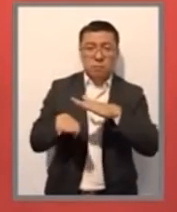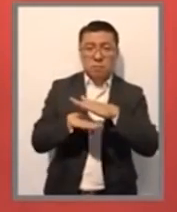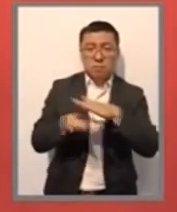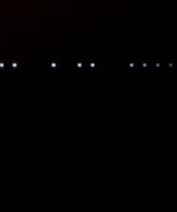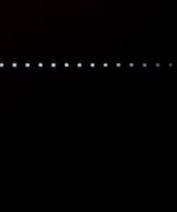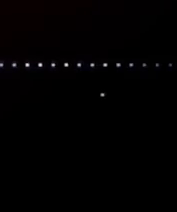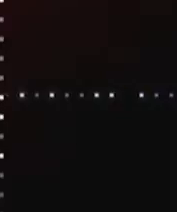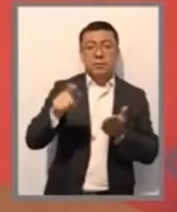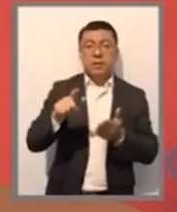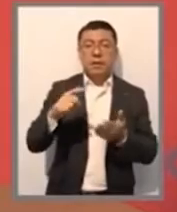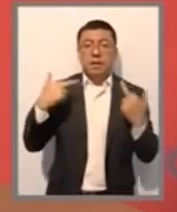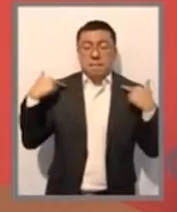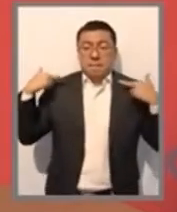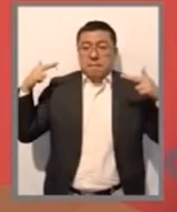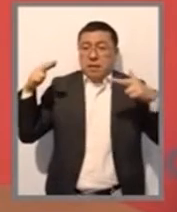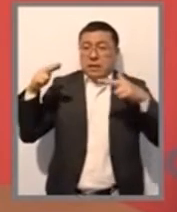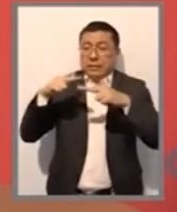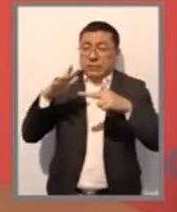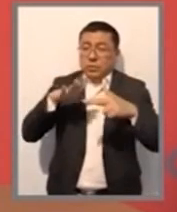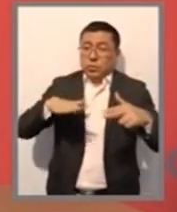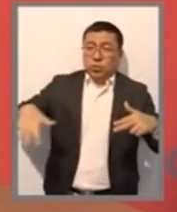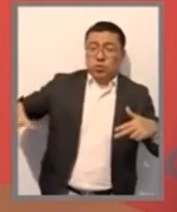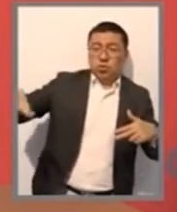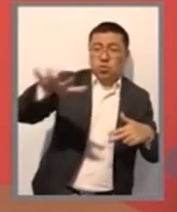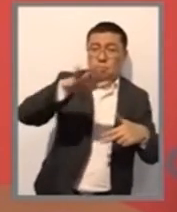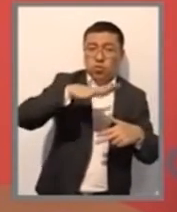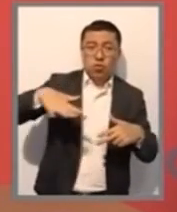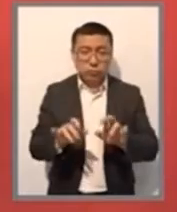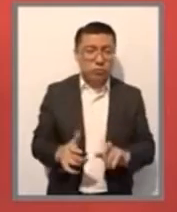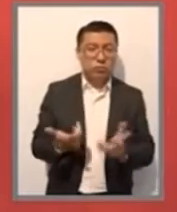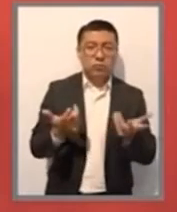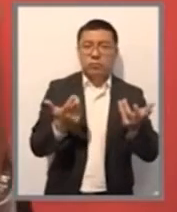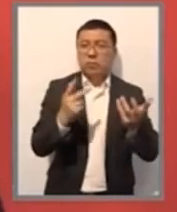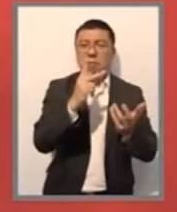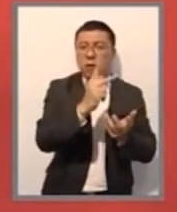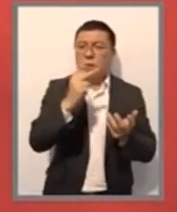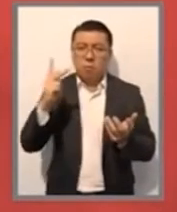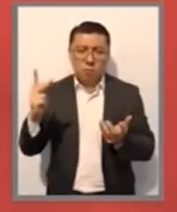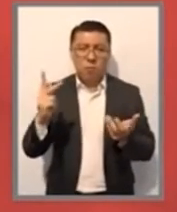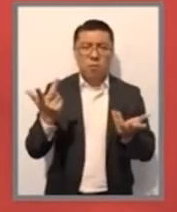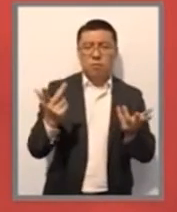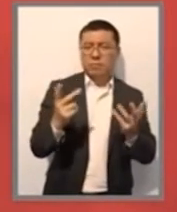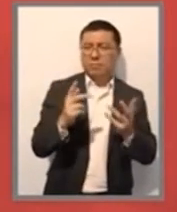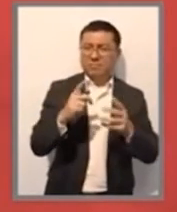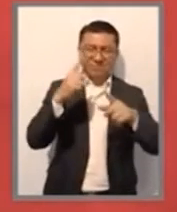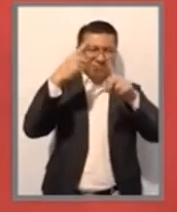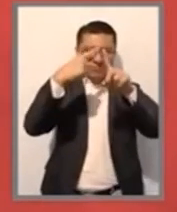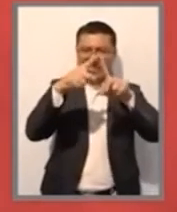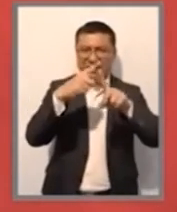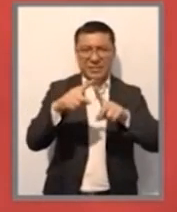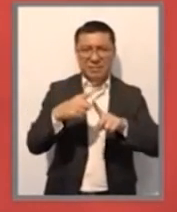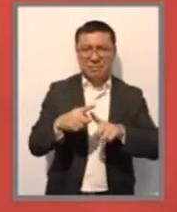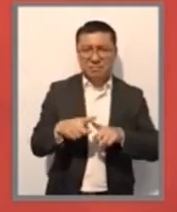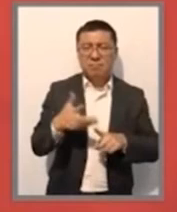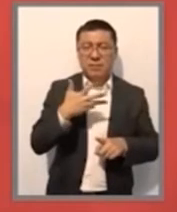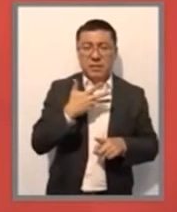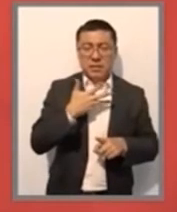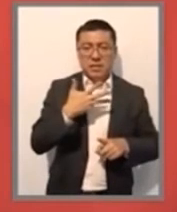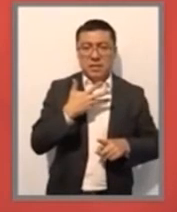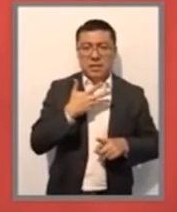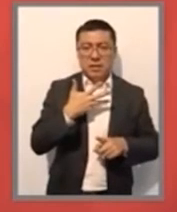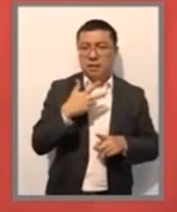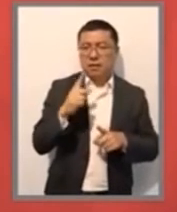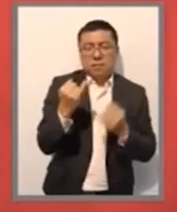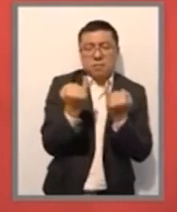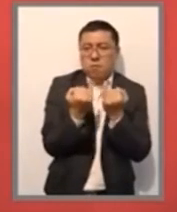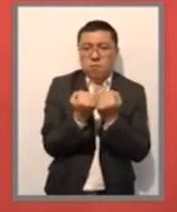esos rangos. El regreso a clases dependerá de lo que permita la pandemia, pues el funcionario admitió que se desconoce cómo se comportará